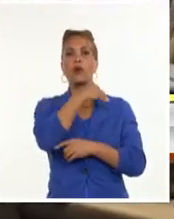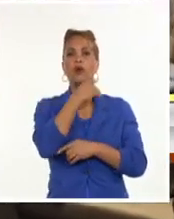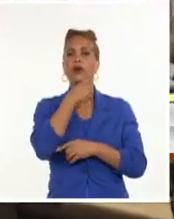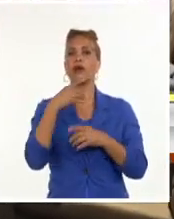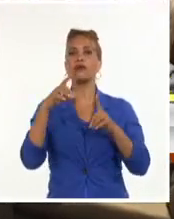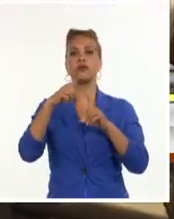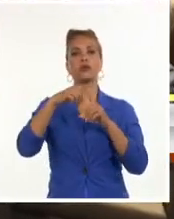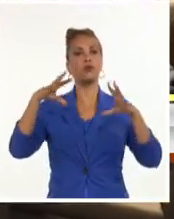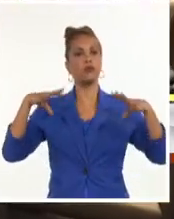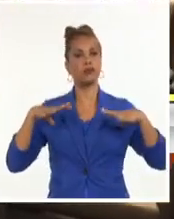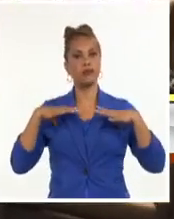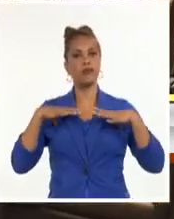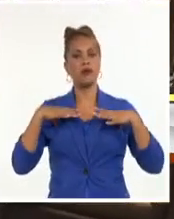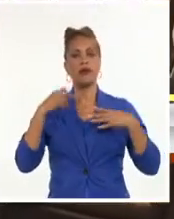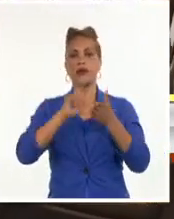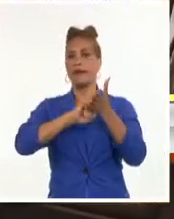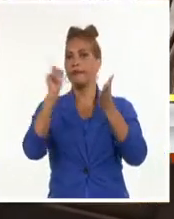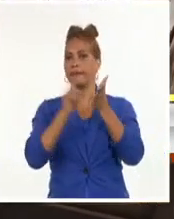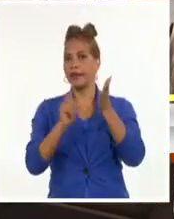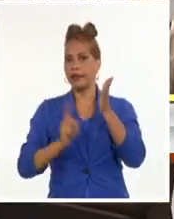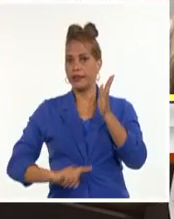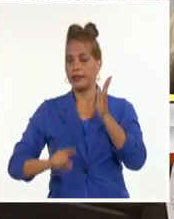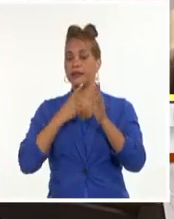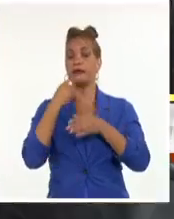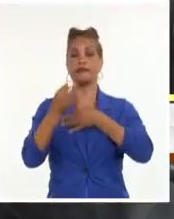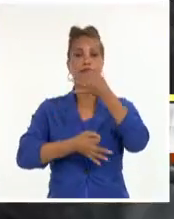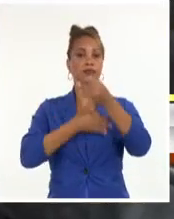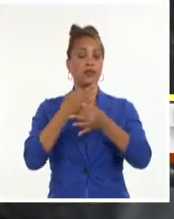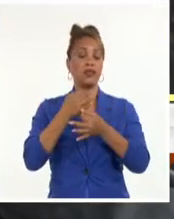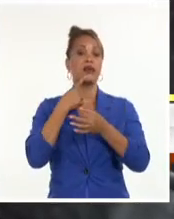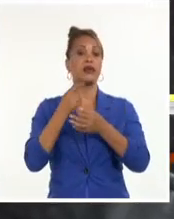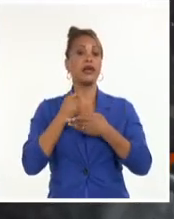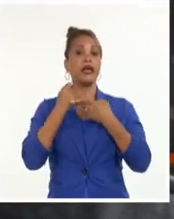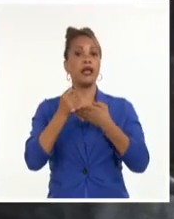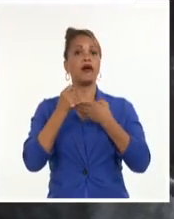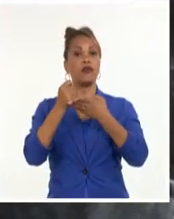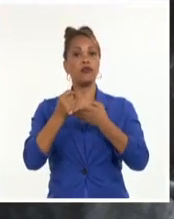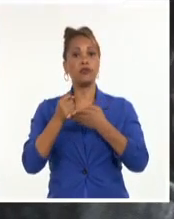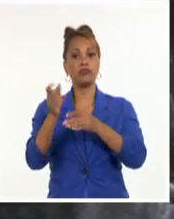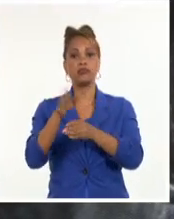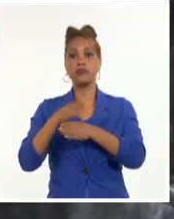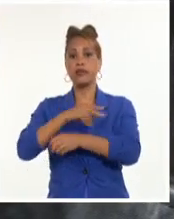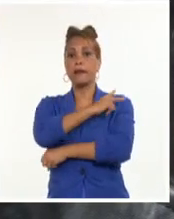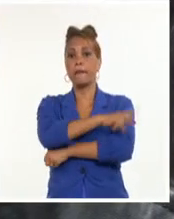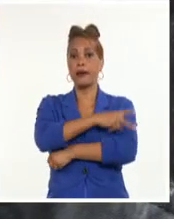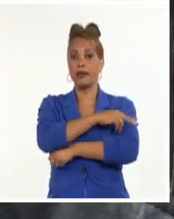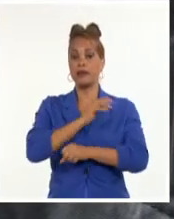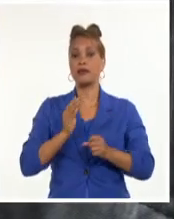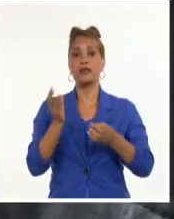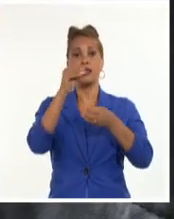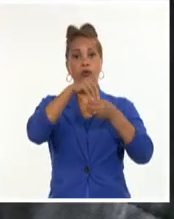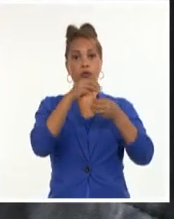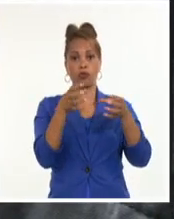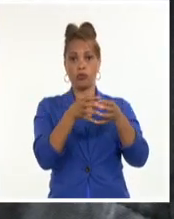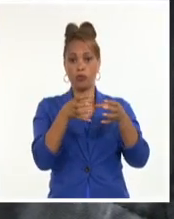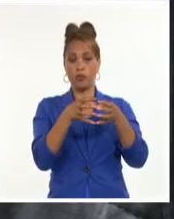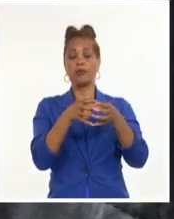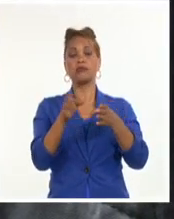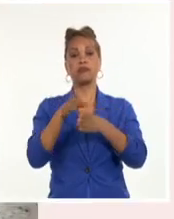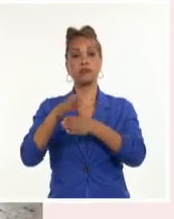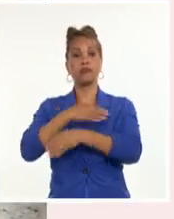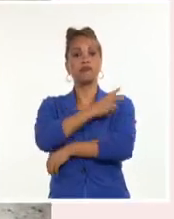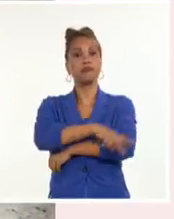energía. Cabrisas agradeció a nombre de sus conacionales el respaldo histórico de los países que conforman este bloque euroasiático ante Naciones